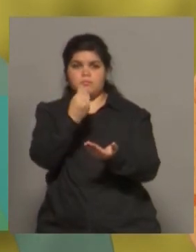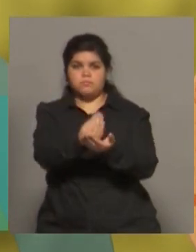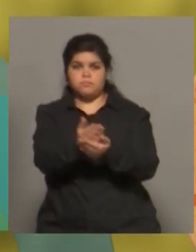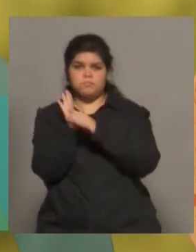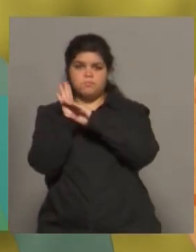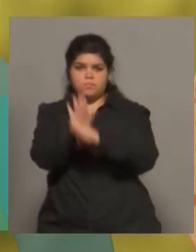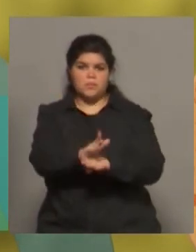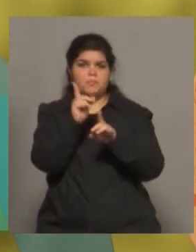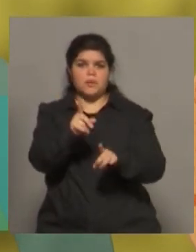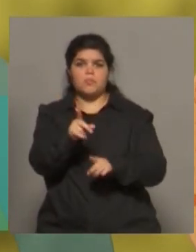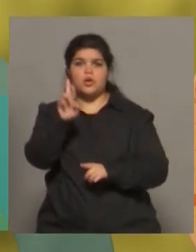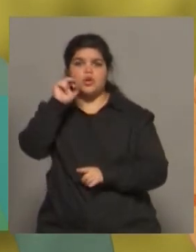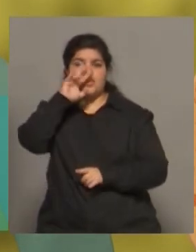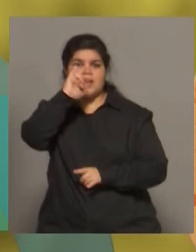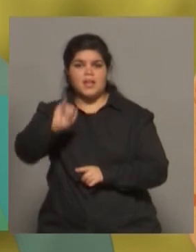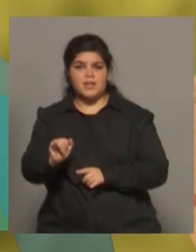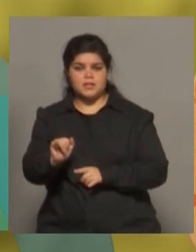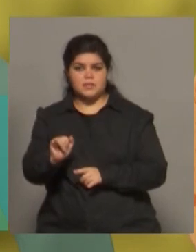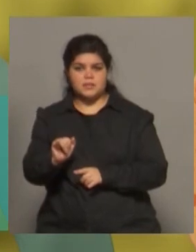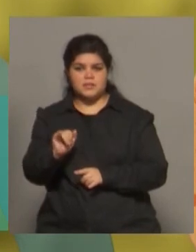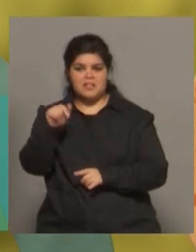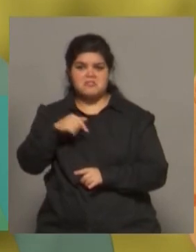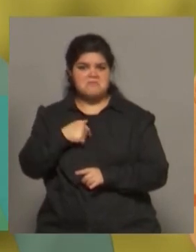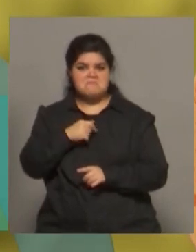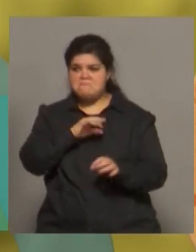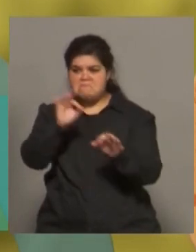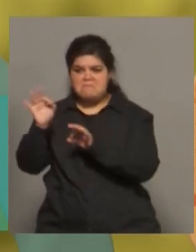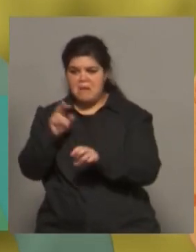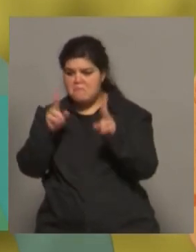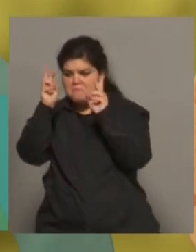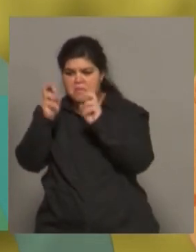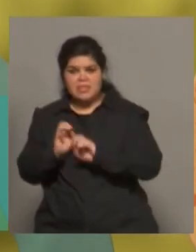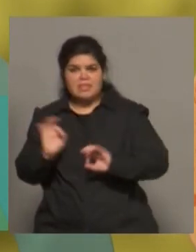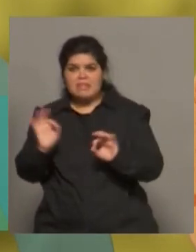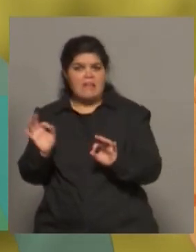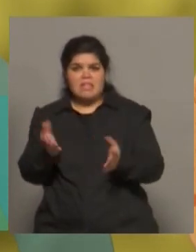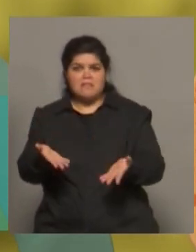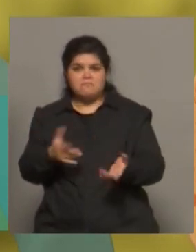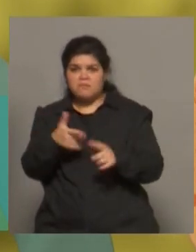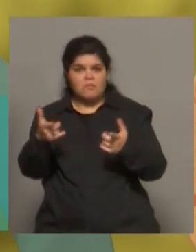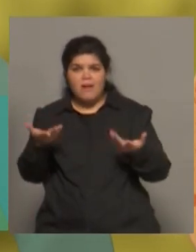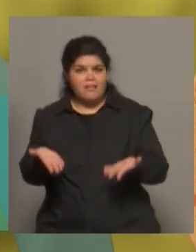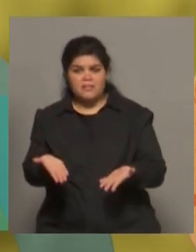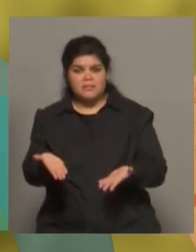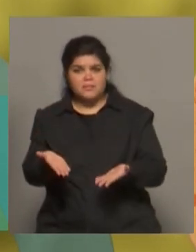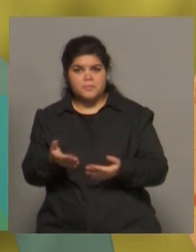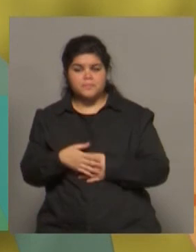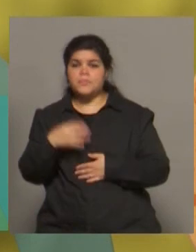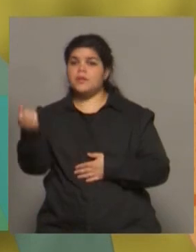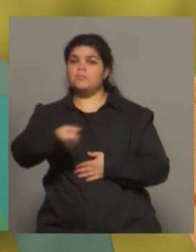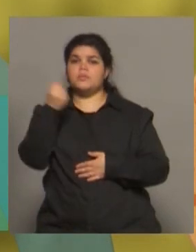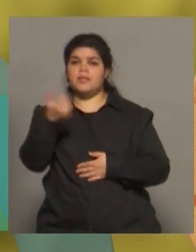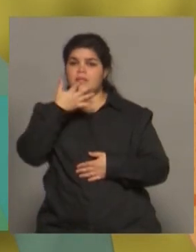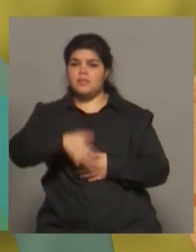con Delcy Rodríguez, porque la verdad que yo nunca encontré nada por el estilo. Creo que es importante para entender el